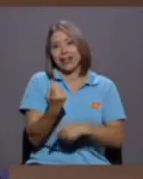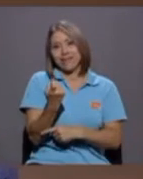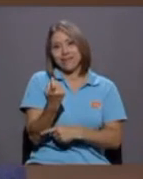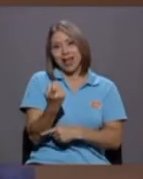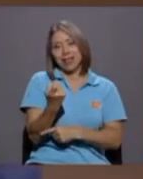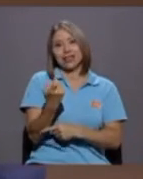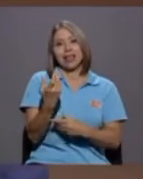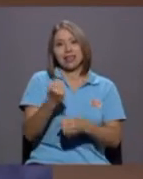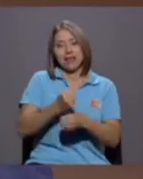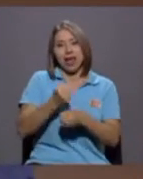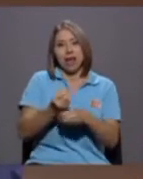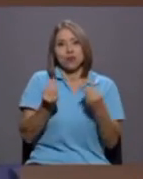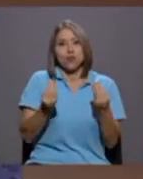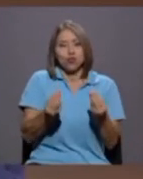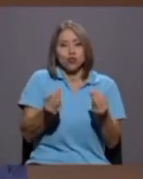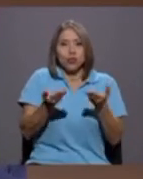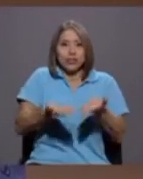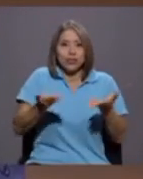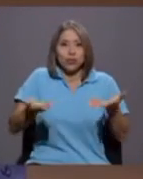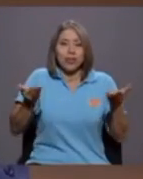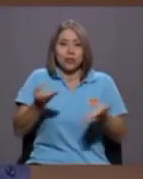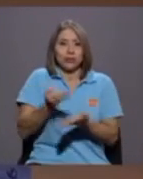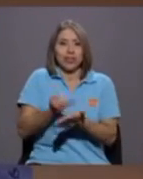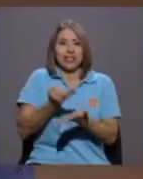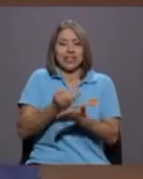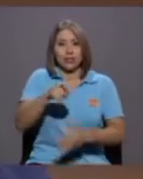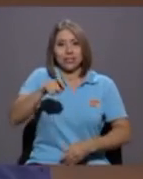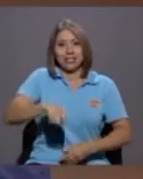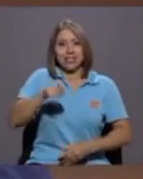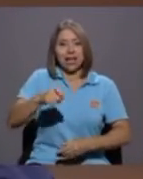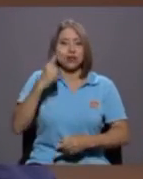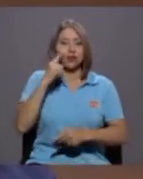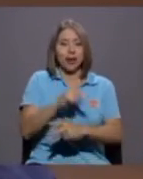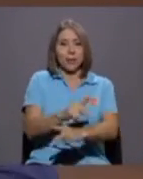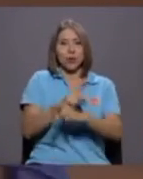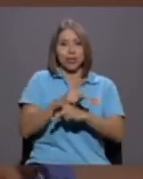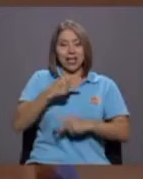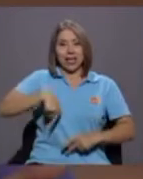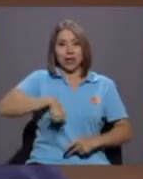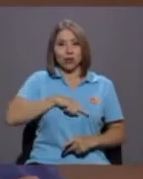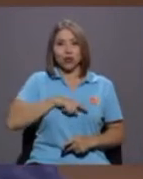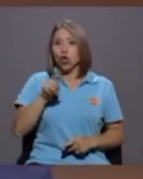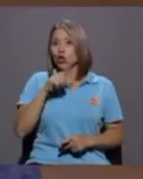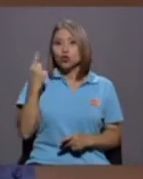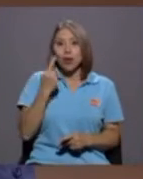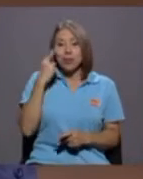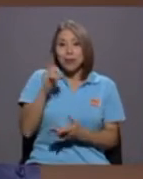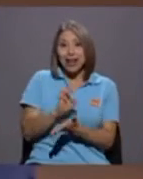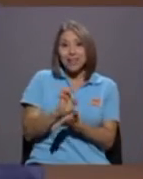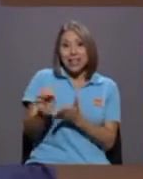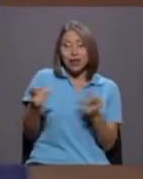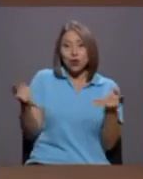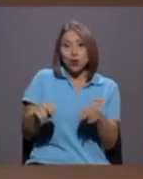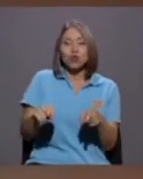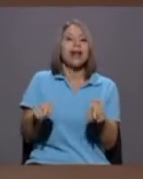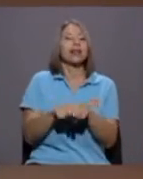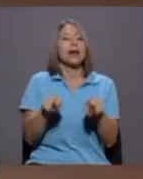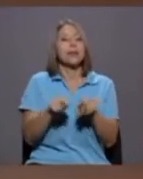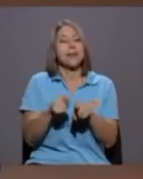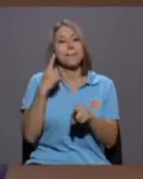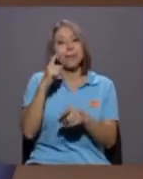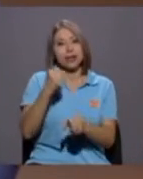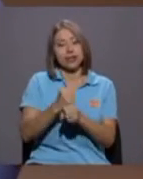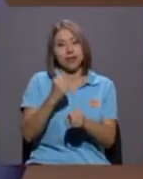mucho los instrumentos financieros necesarios para protegernos, y no solamente en esta visión de evitar que ocurra, sino también de